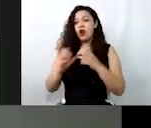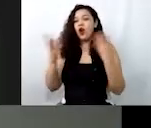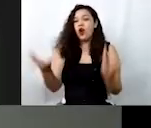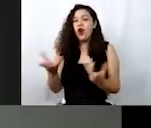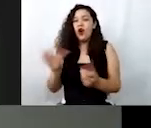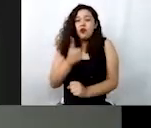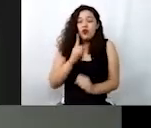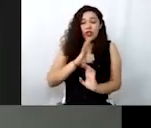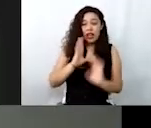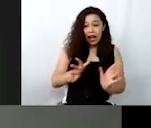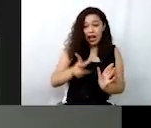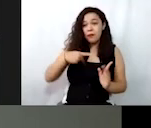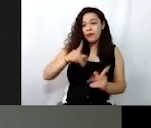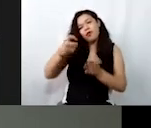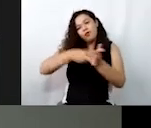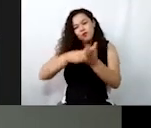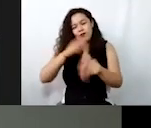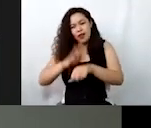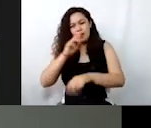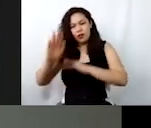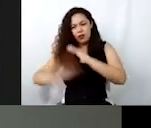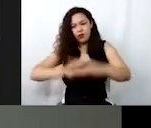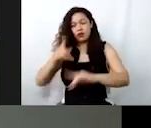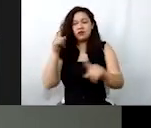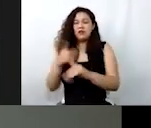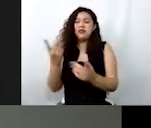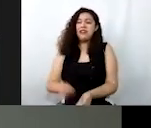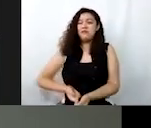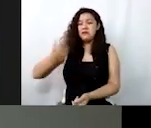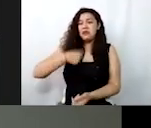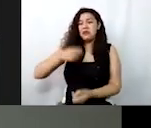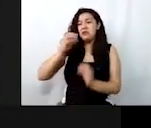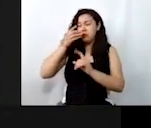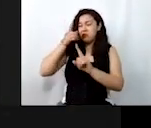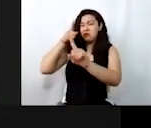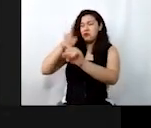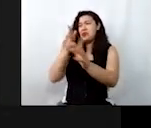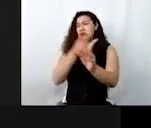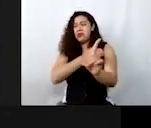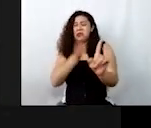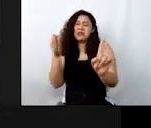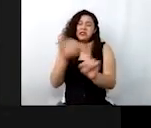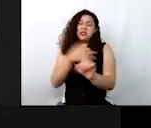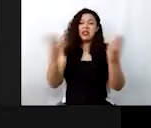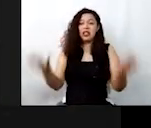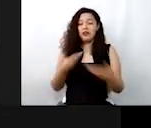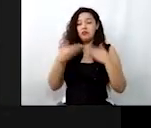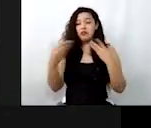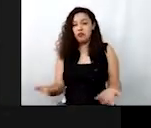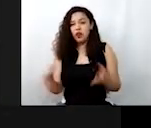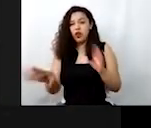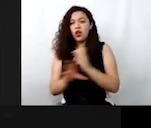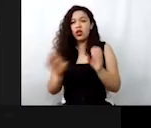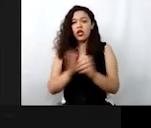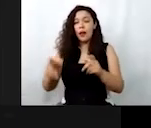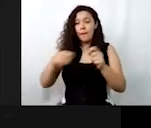misma finalidad. Al principio no teníamos una clara idea de qué hacer, pero después se nos ocurrió hacer unos lápices reciclando periódicos.